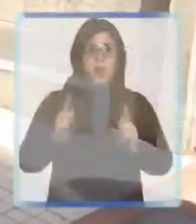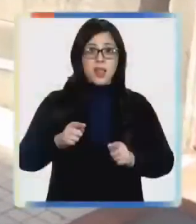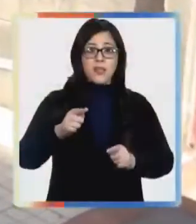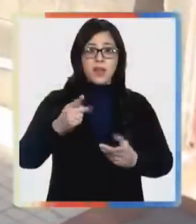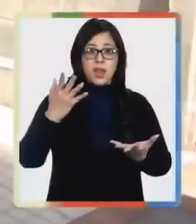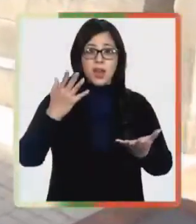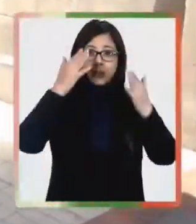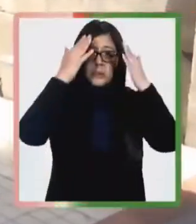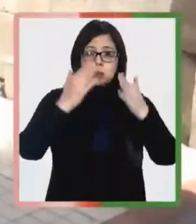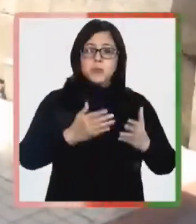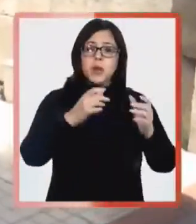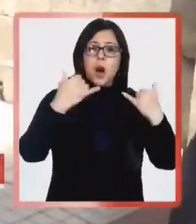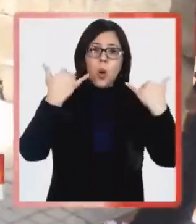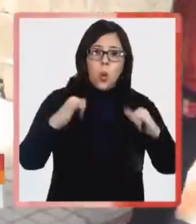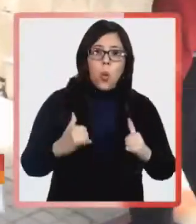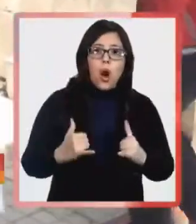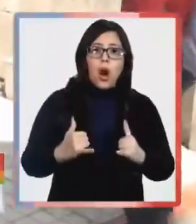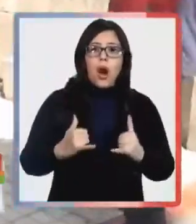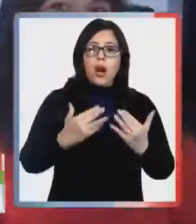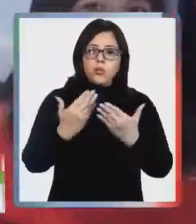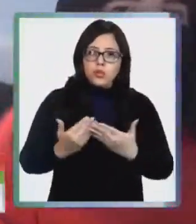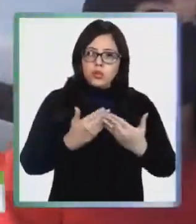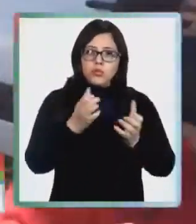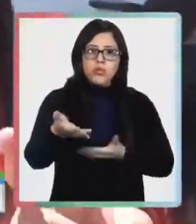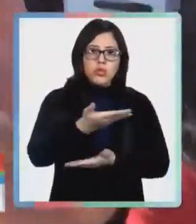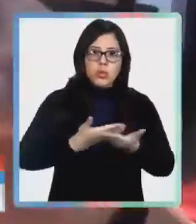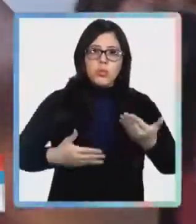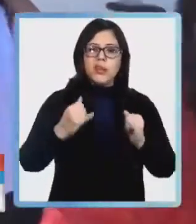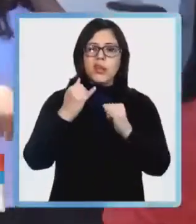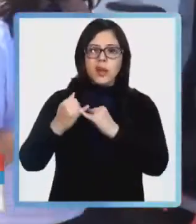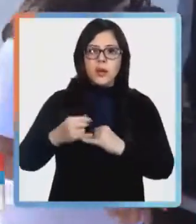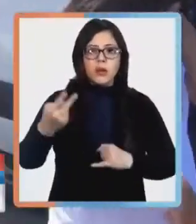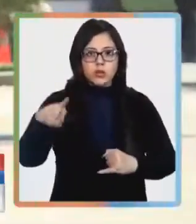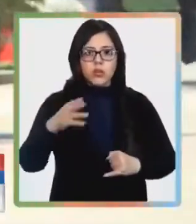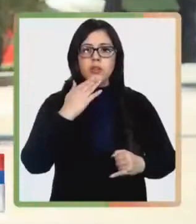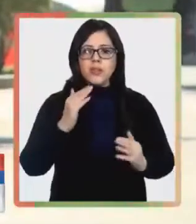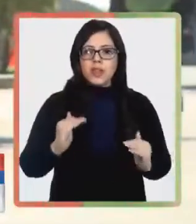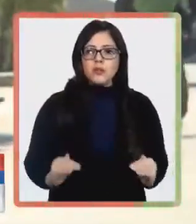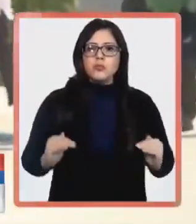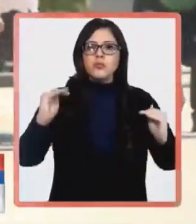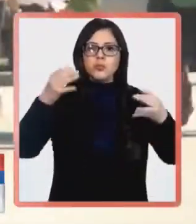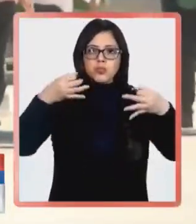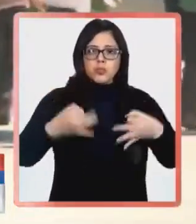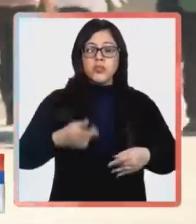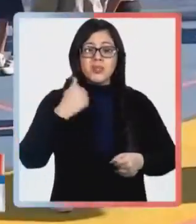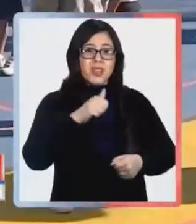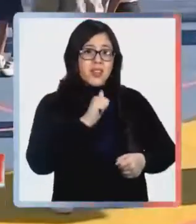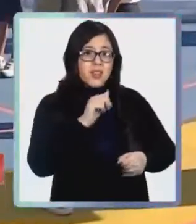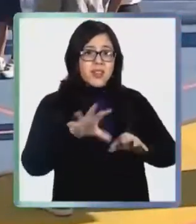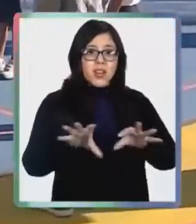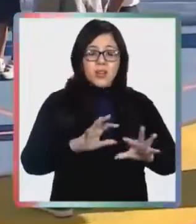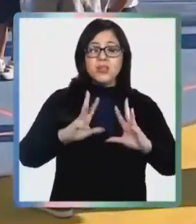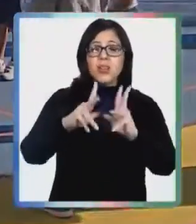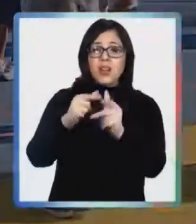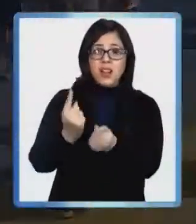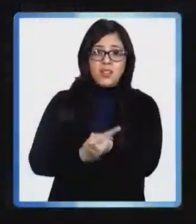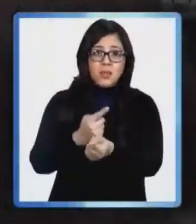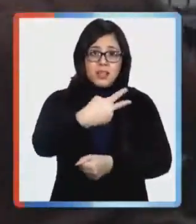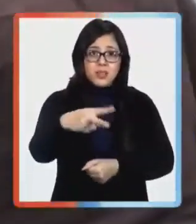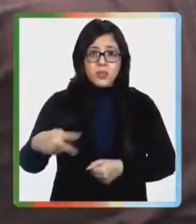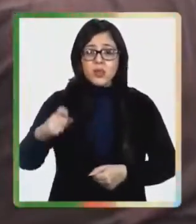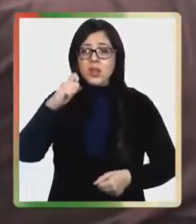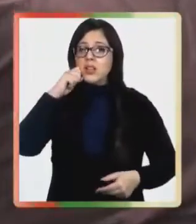a su edad deberían dedicarse a jugar estudiar compartir con sus amigos y crecer sanamente pero la falta de recursos